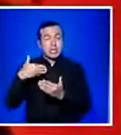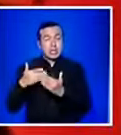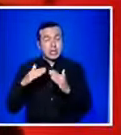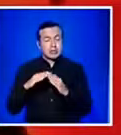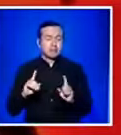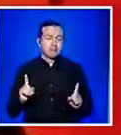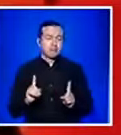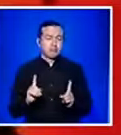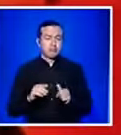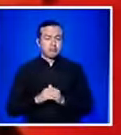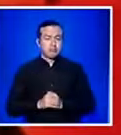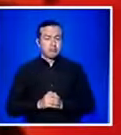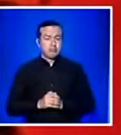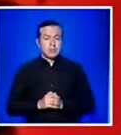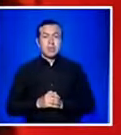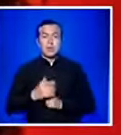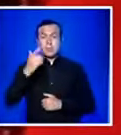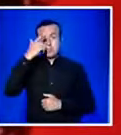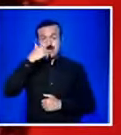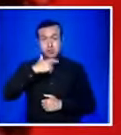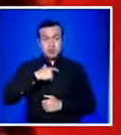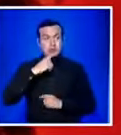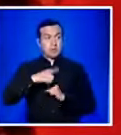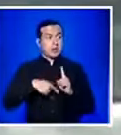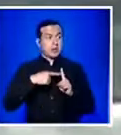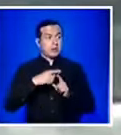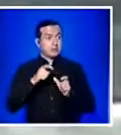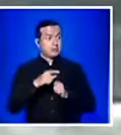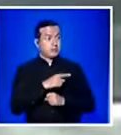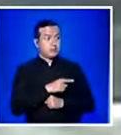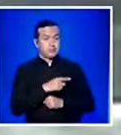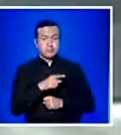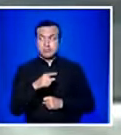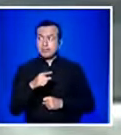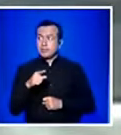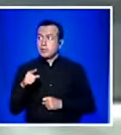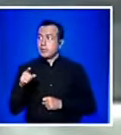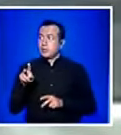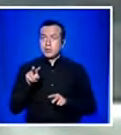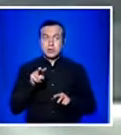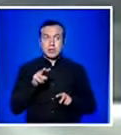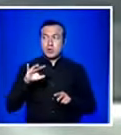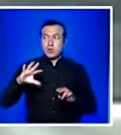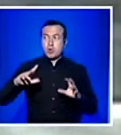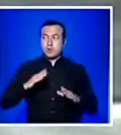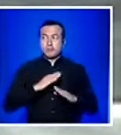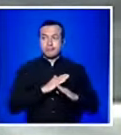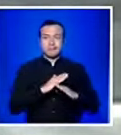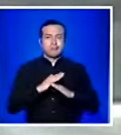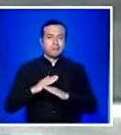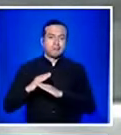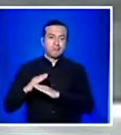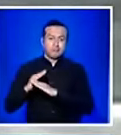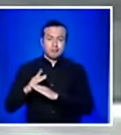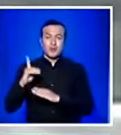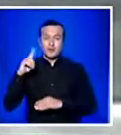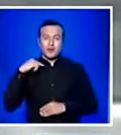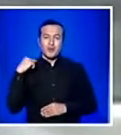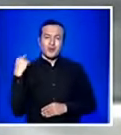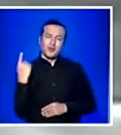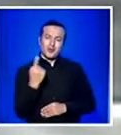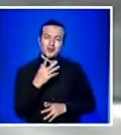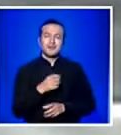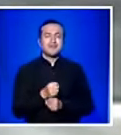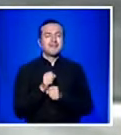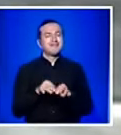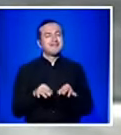medidas hacen que tanto el conductor como sus acompañantes estén menos expuestos a la delincuencia. Juntos somos más